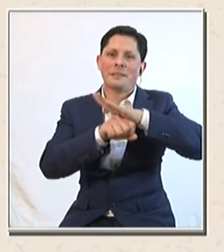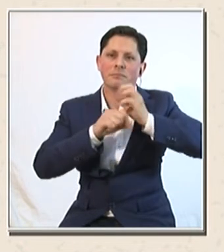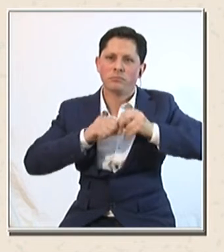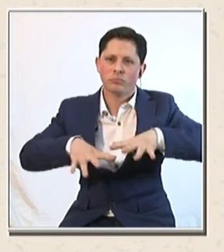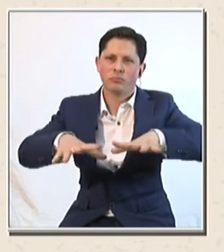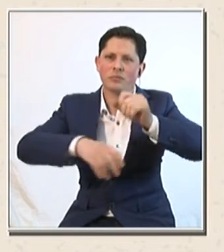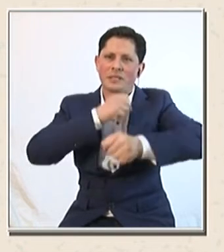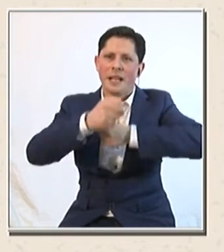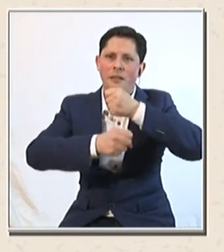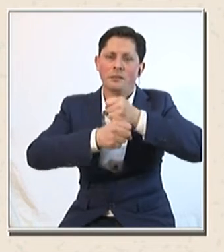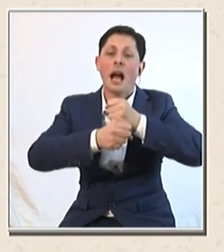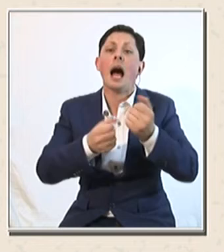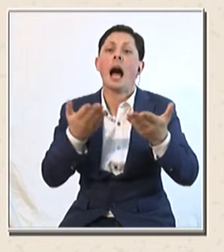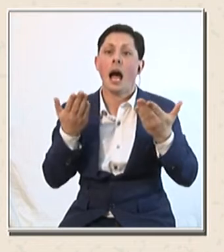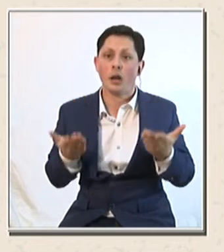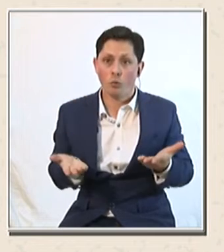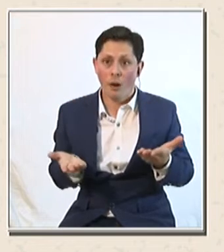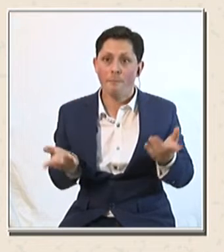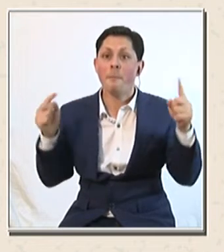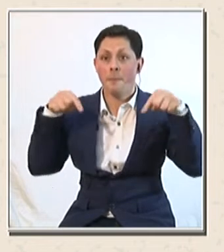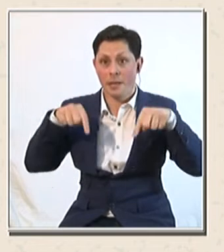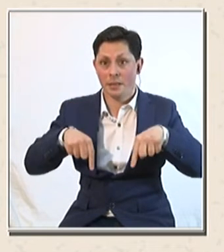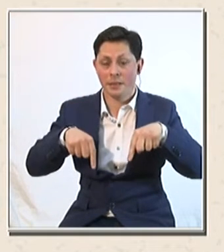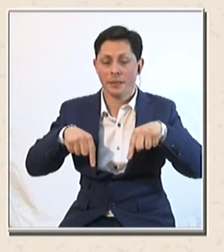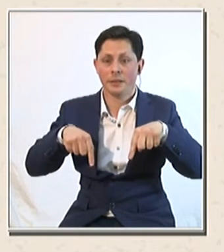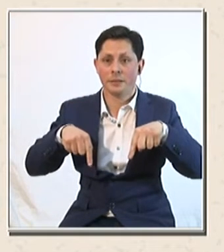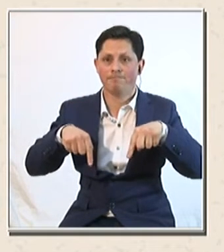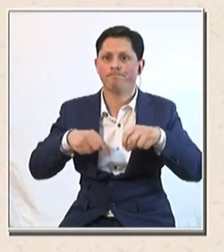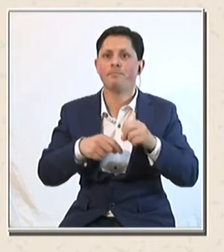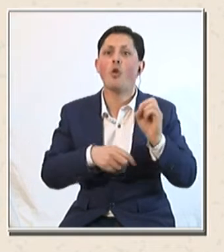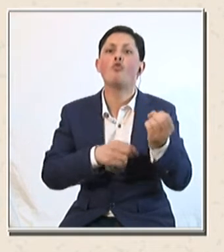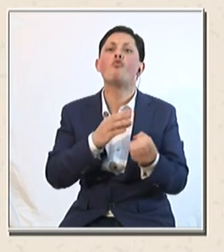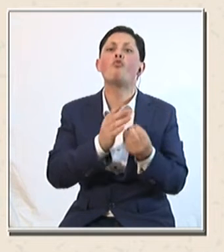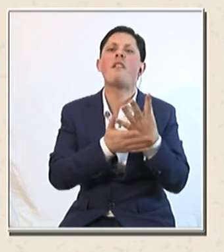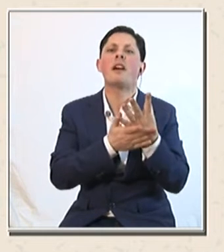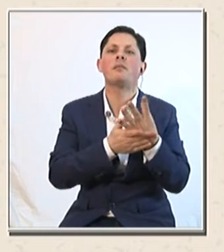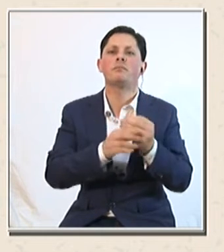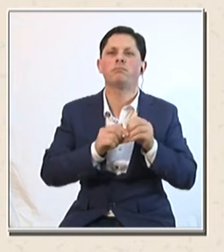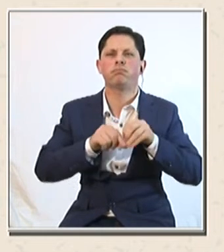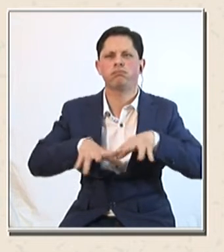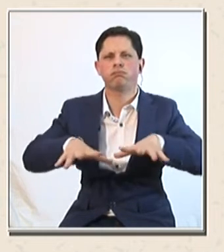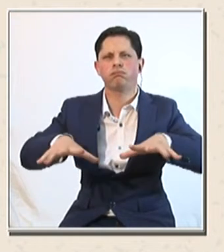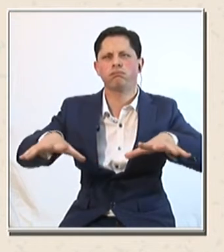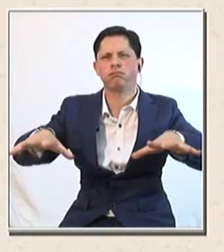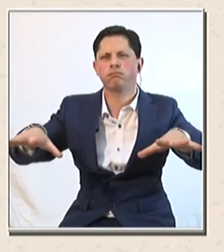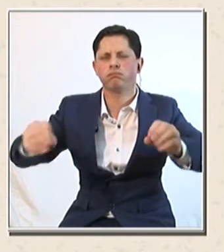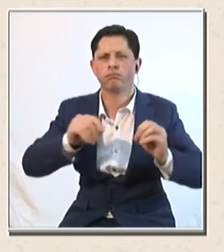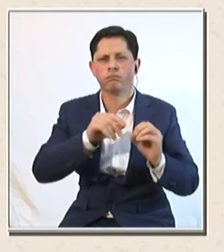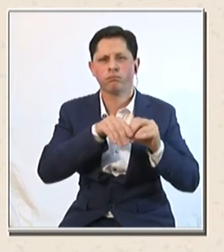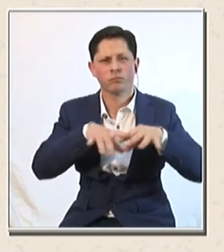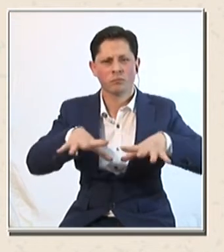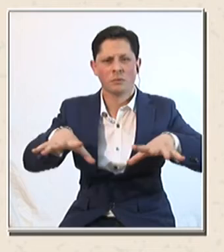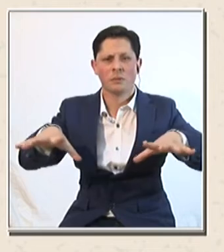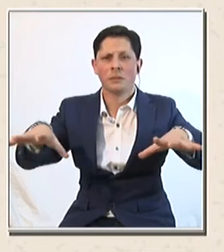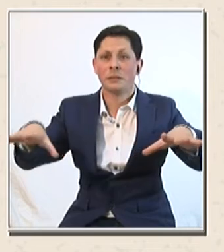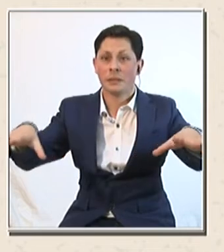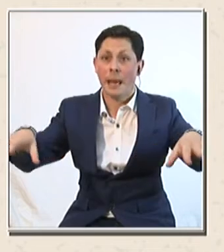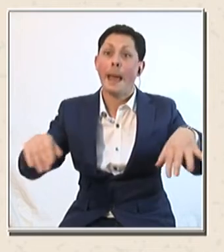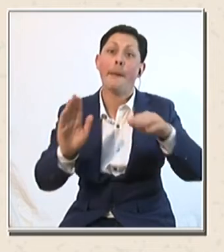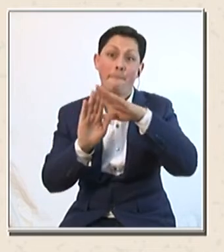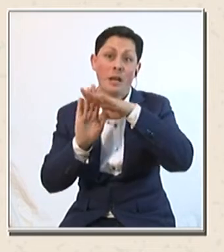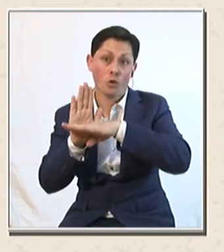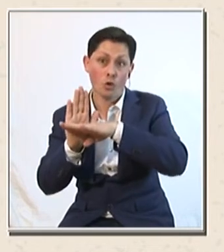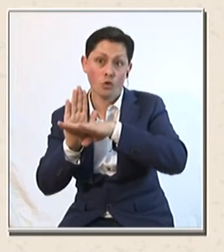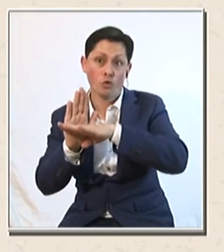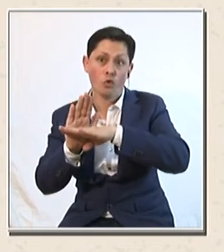año. Actualmente nos encontramos en una nueva ola epidémica por COVID-19, que si bien es de magnitud menor